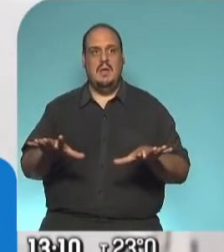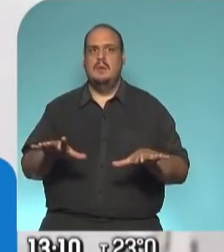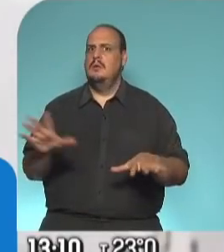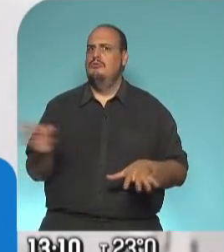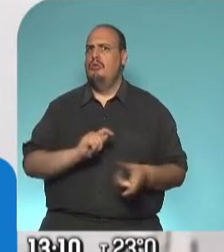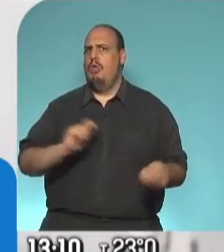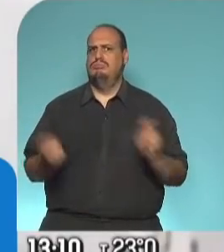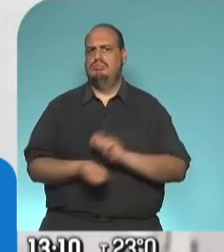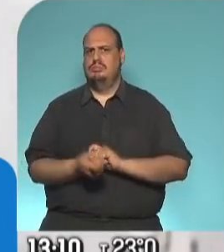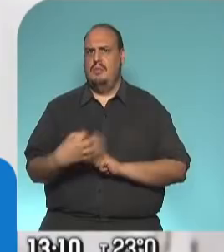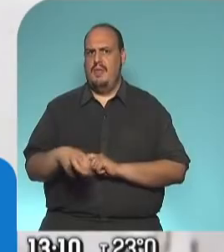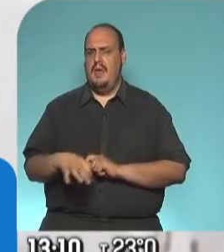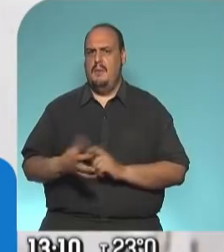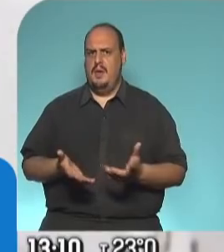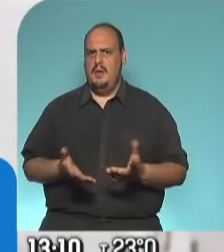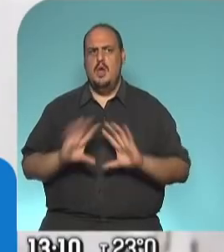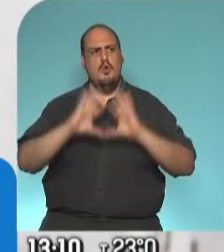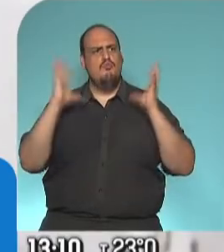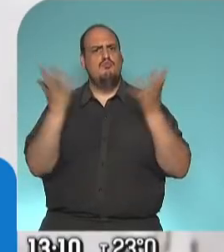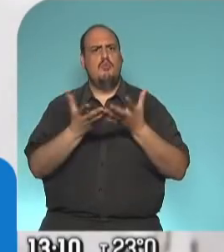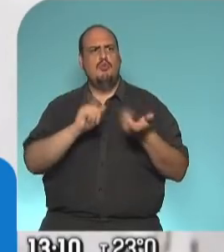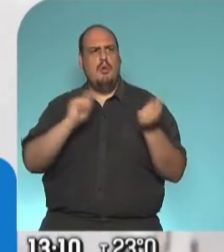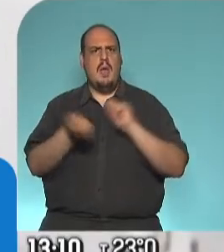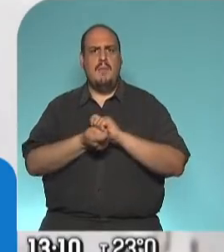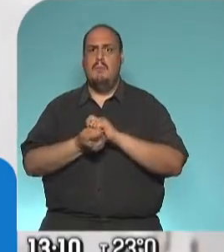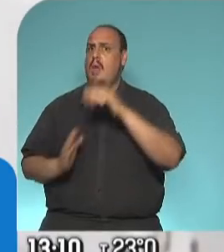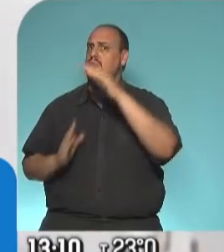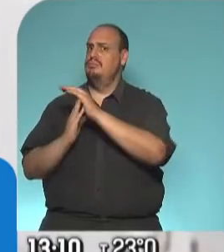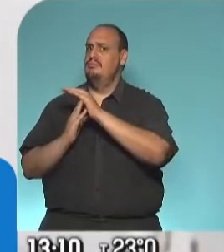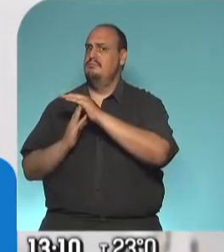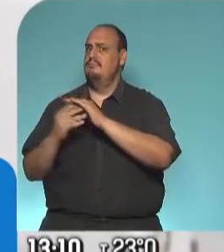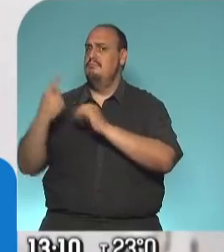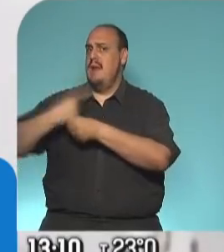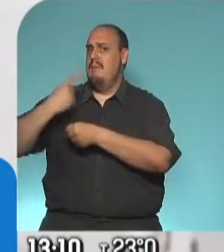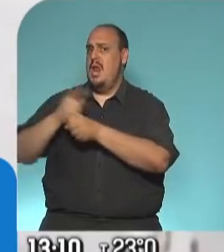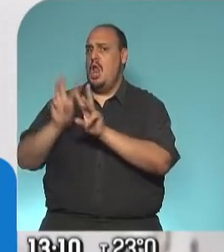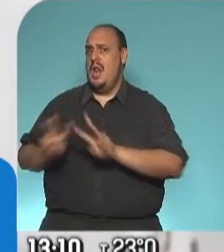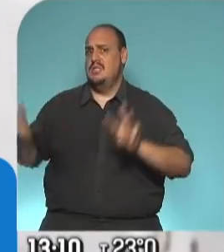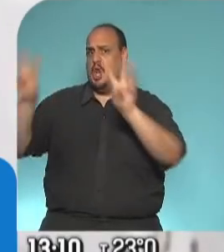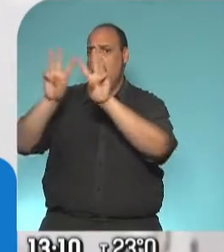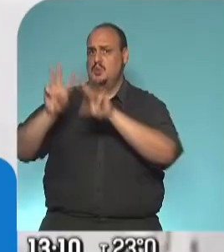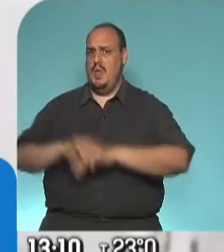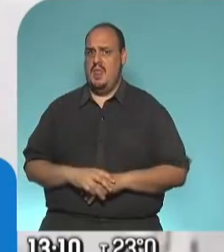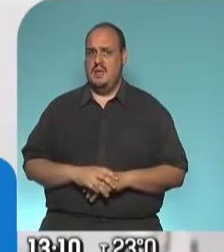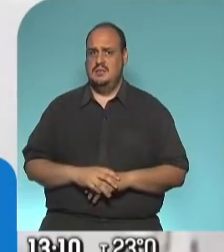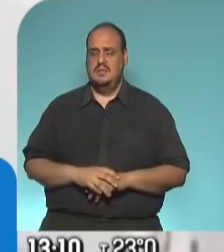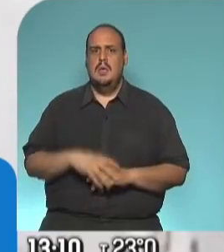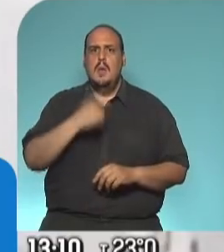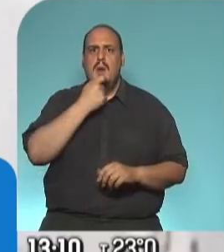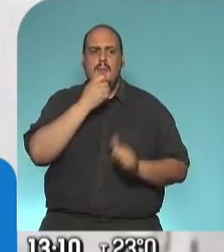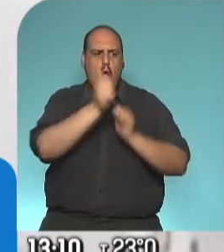cambiar y plantear cambiar el mundo desde las Naciones Unidas. Por ejemplo, las grandes industrias